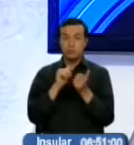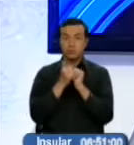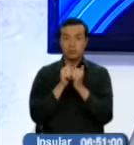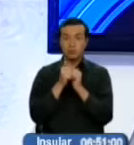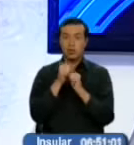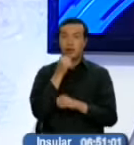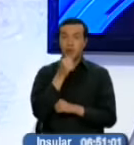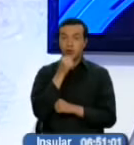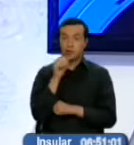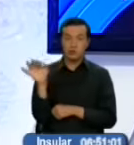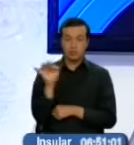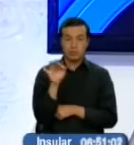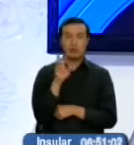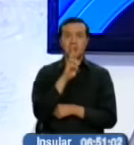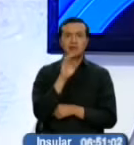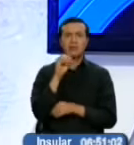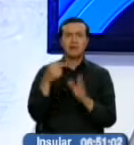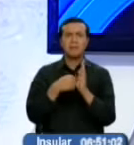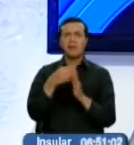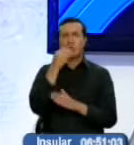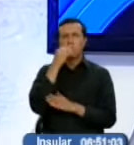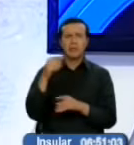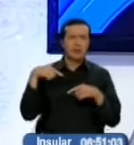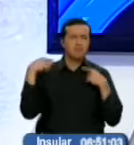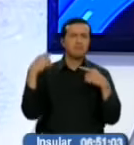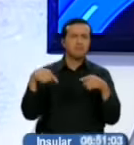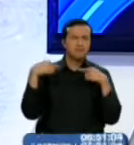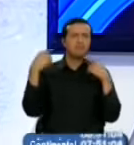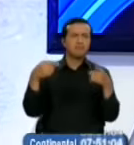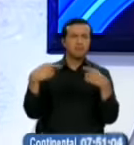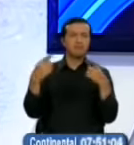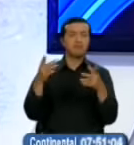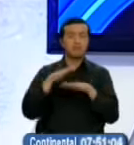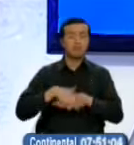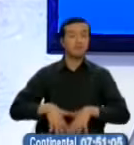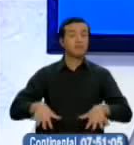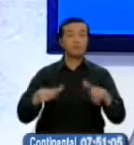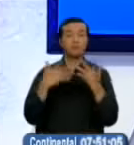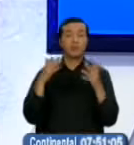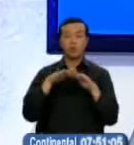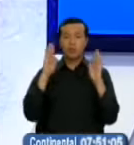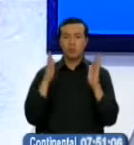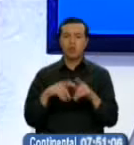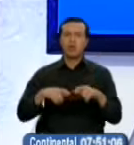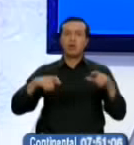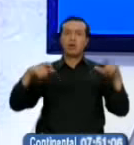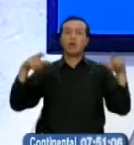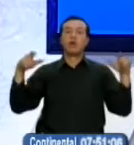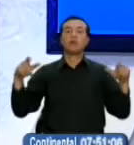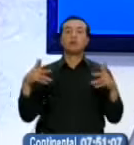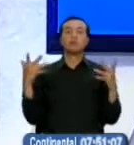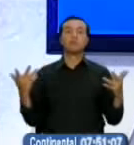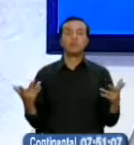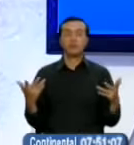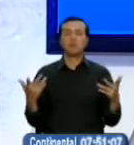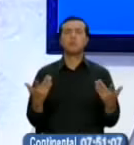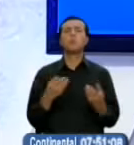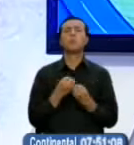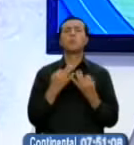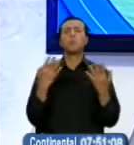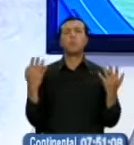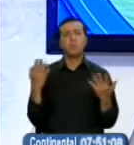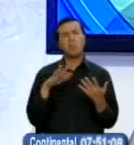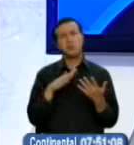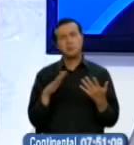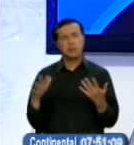Juegos, las 60.000 comidas que se servirán a diario en la Villa Olímpica, en un comedor tan amplio en el que fácilmente